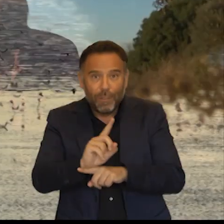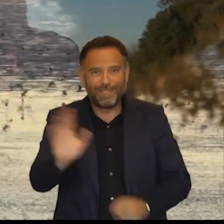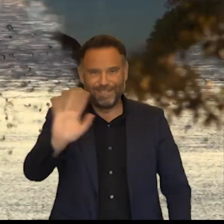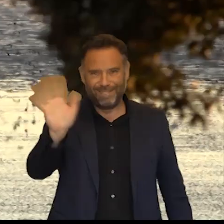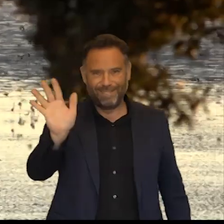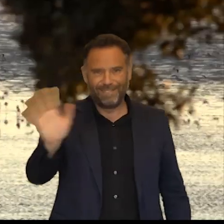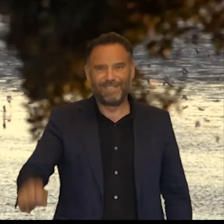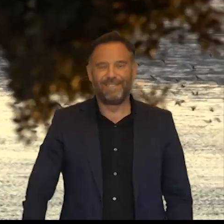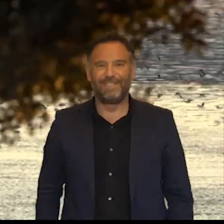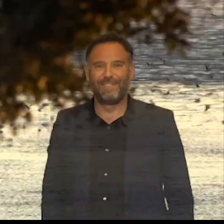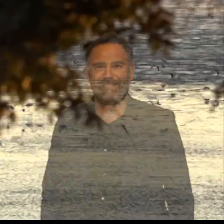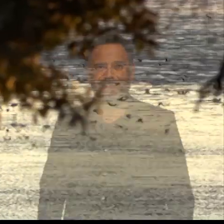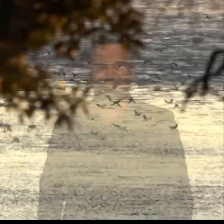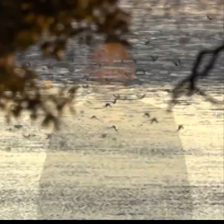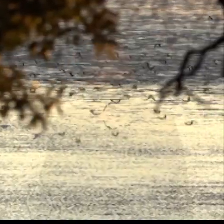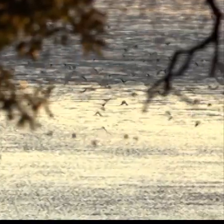pronto. See you soon.